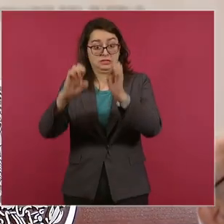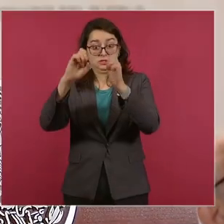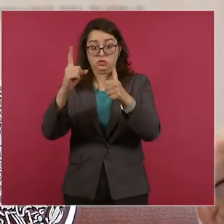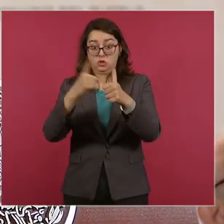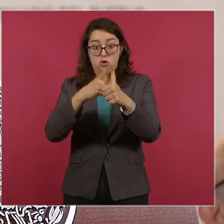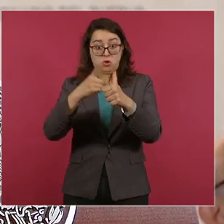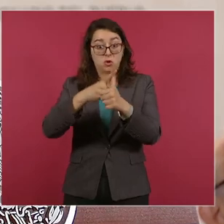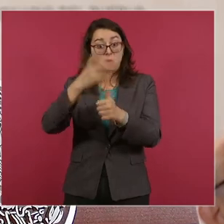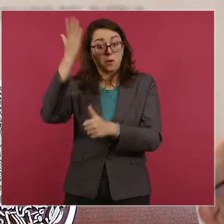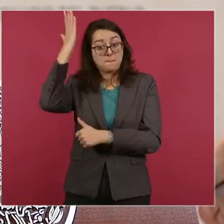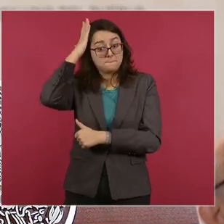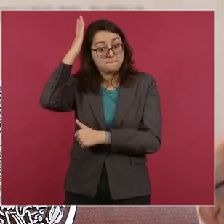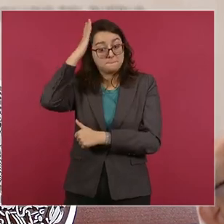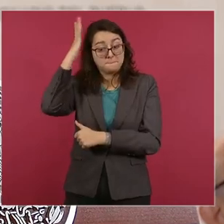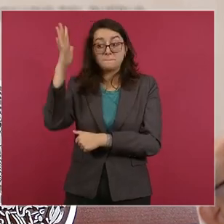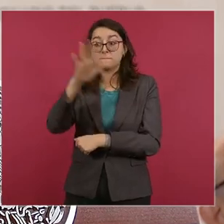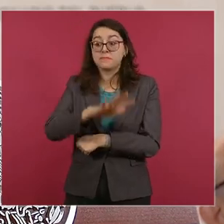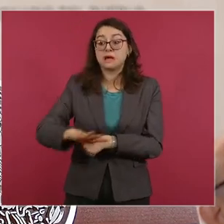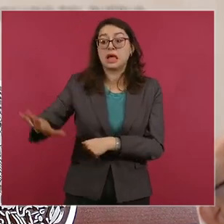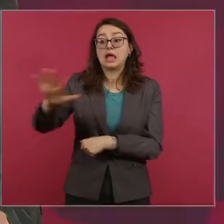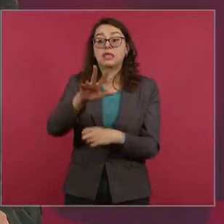de Nuevo Laredo